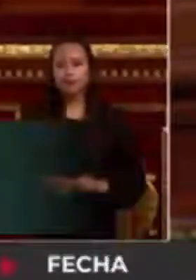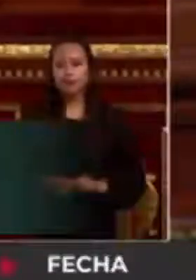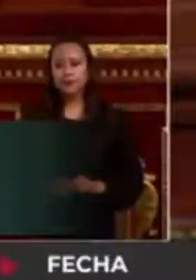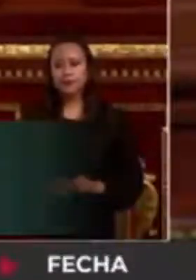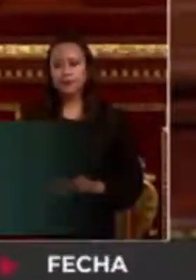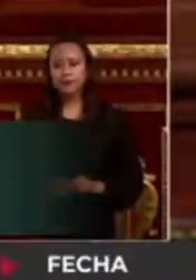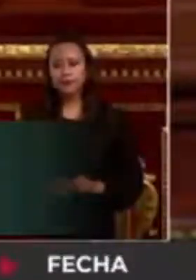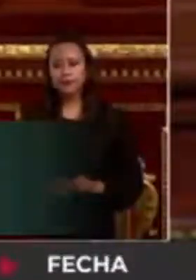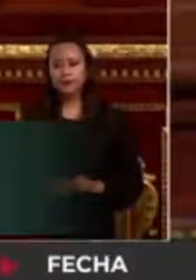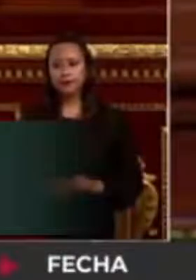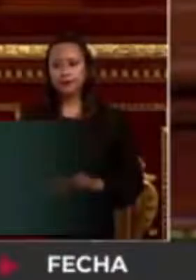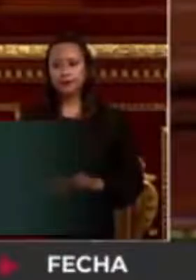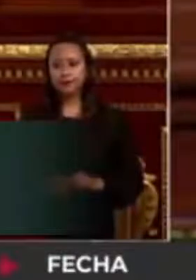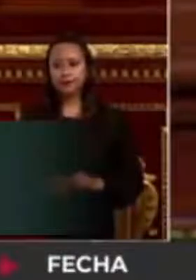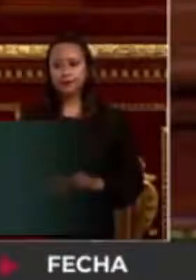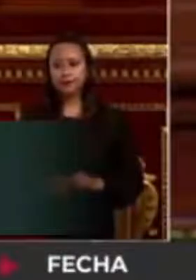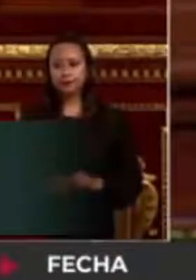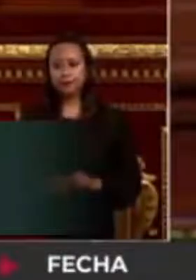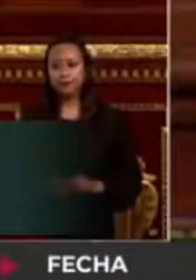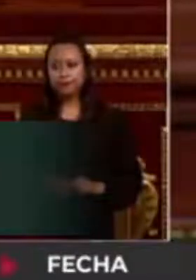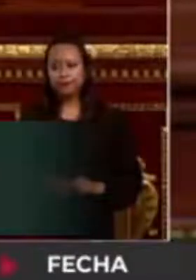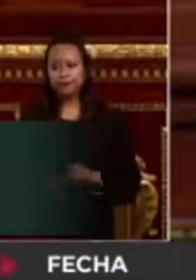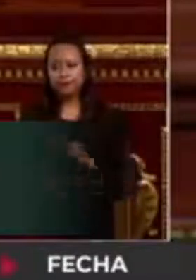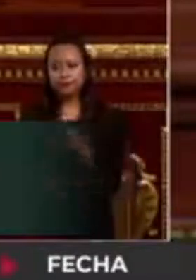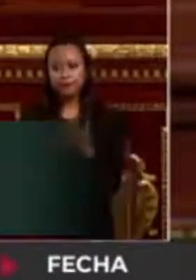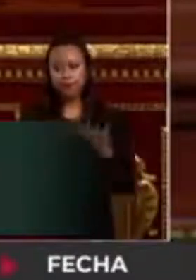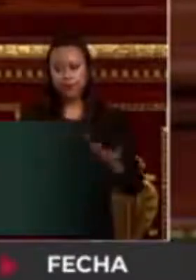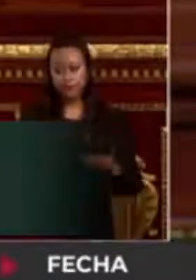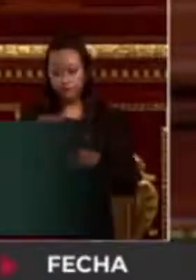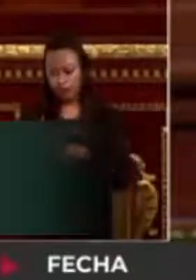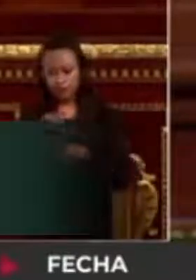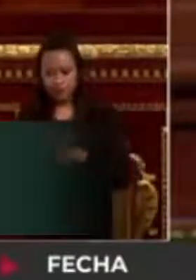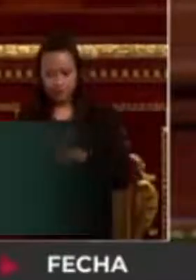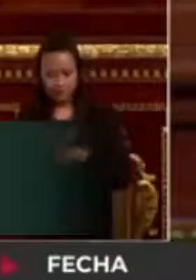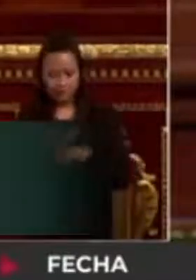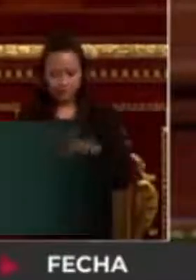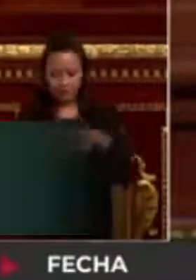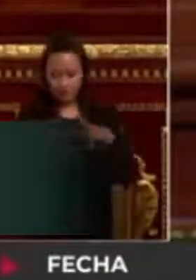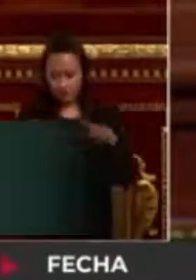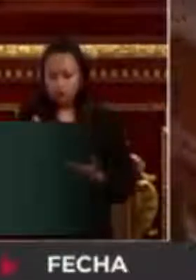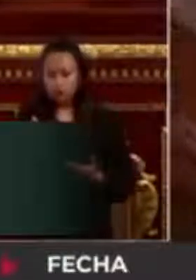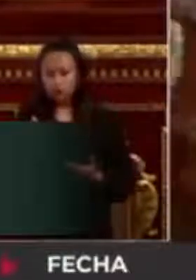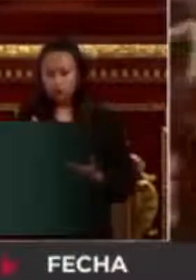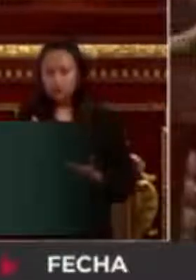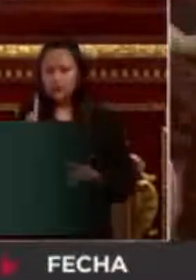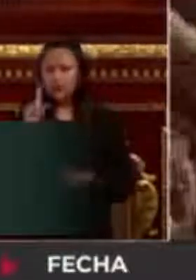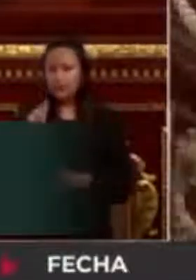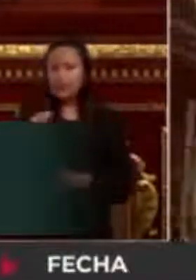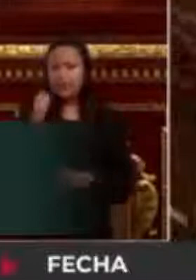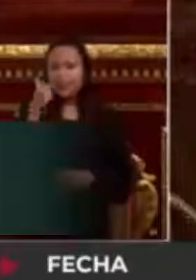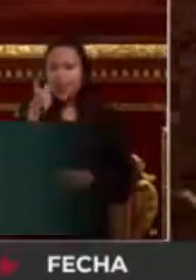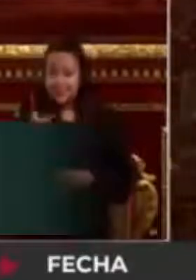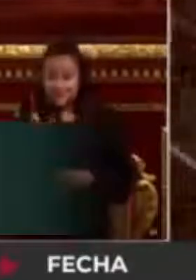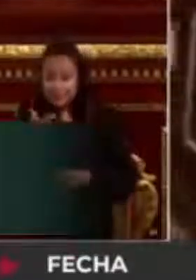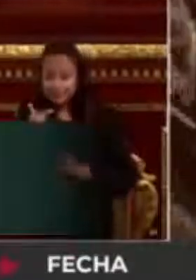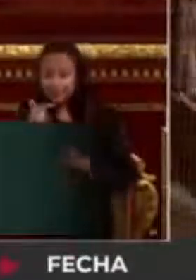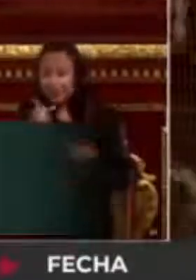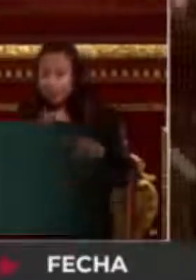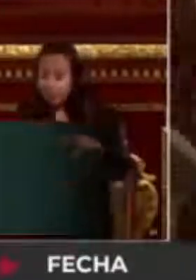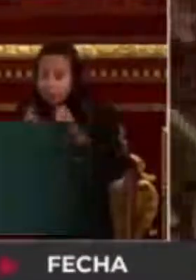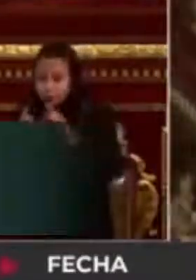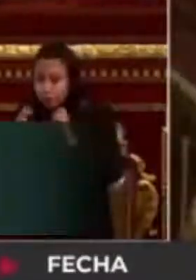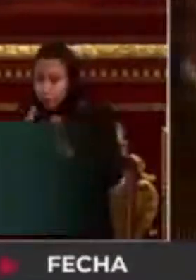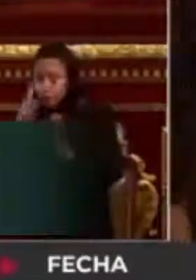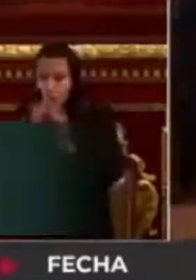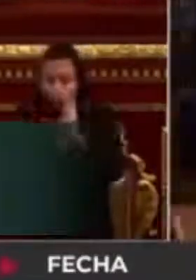El diputado Nazario Norberto Sánchez presentó una reforma al Código Penal de la Ciudad de México para sancionar de 3 a 7 años de prisión a